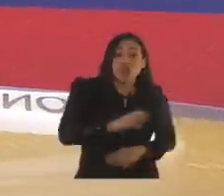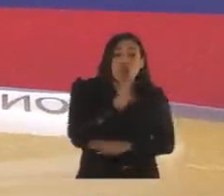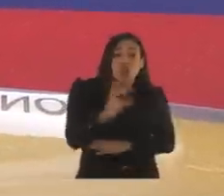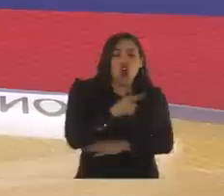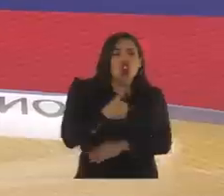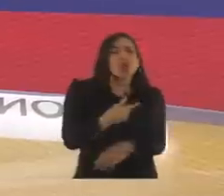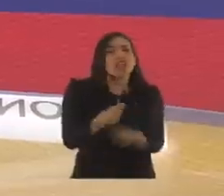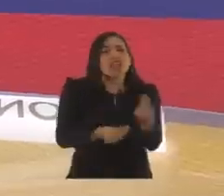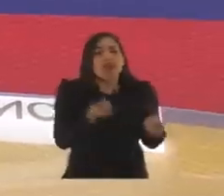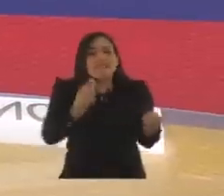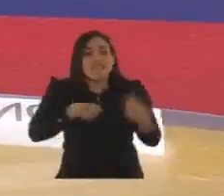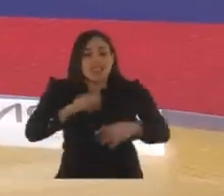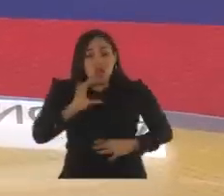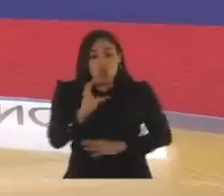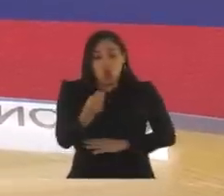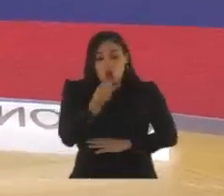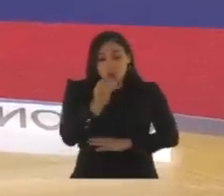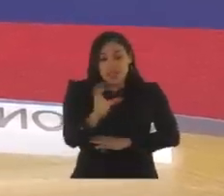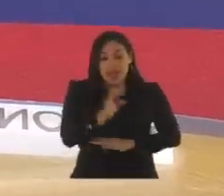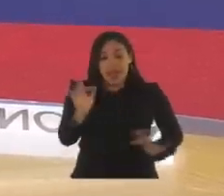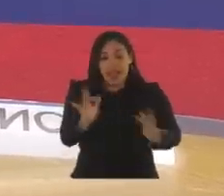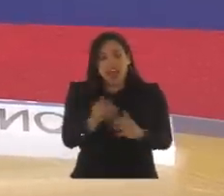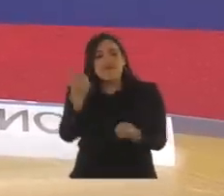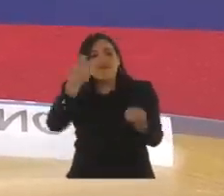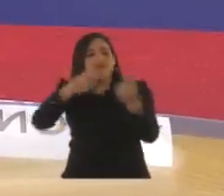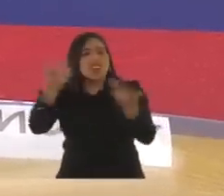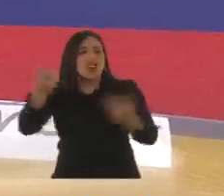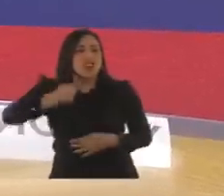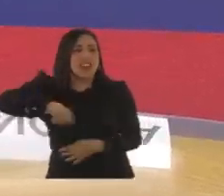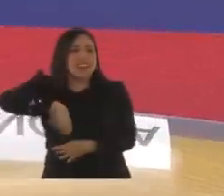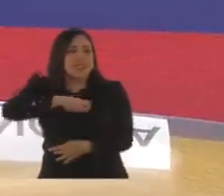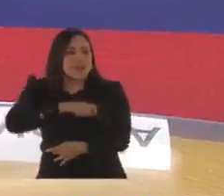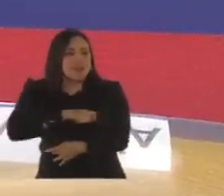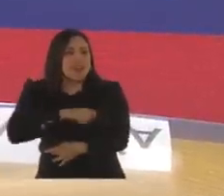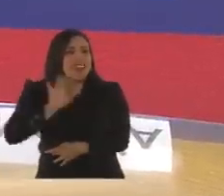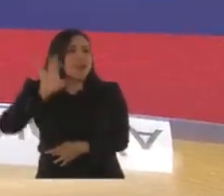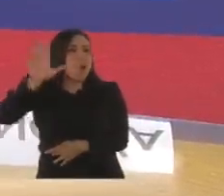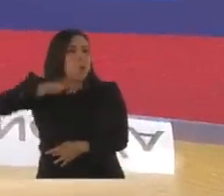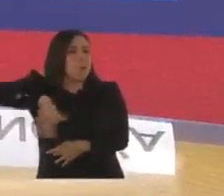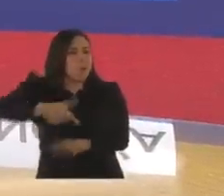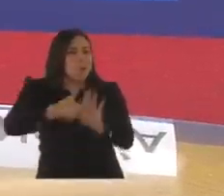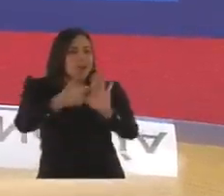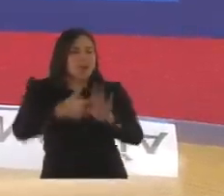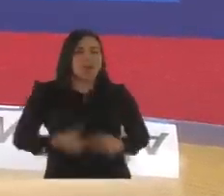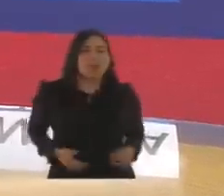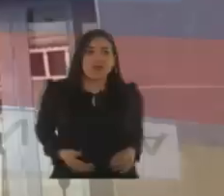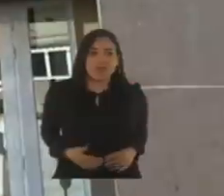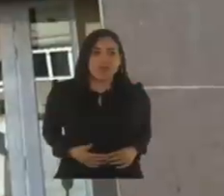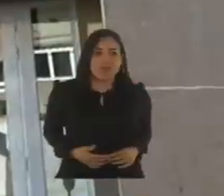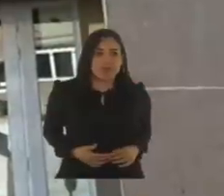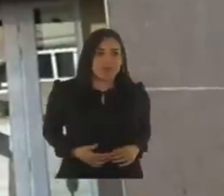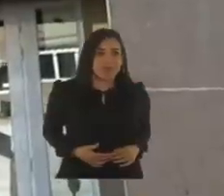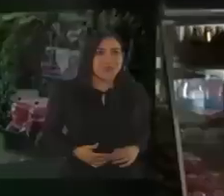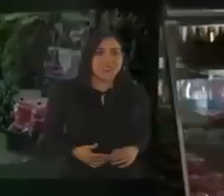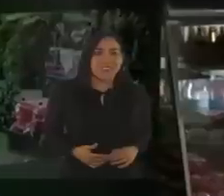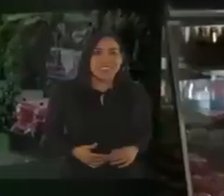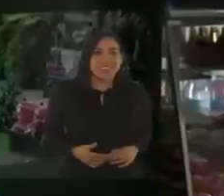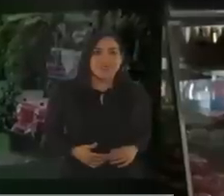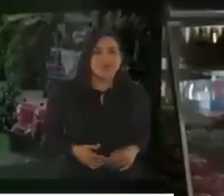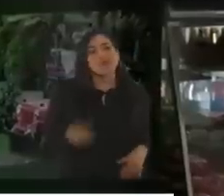sirve pasabocas de nuestra tierra. Es como sentir un pedacito de Colombia en la península ibérica.